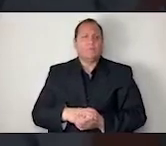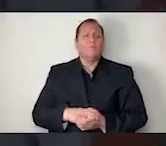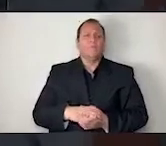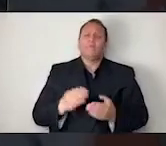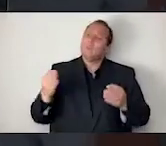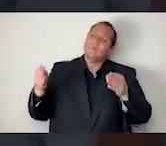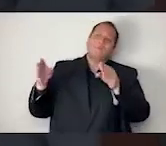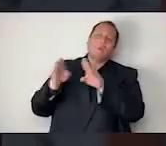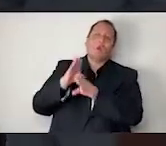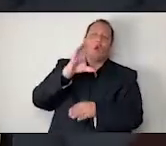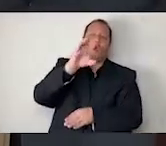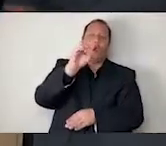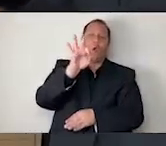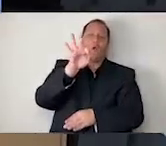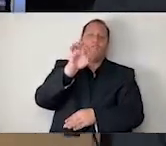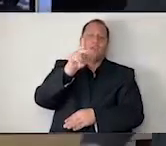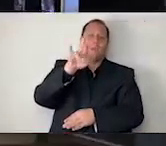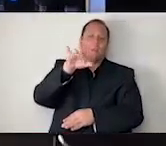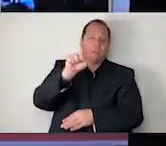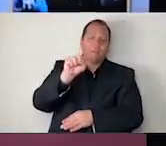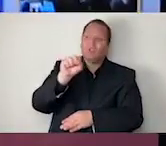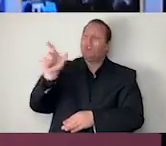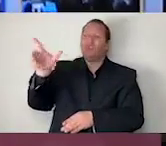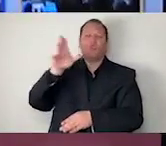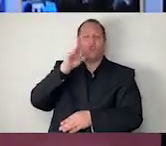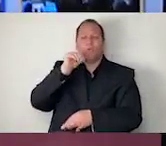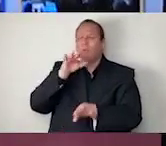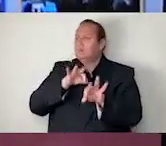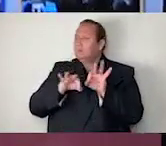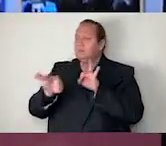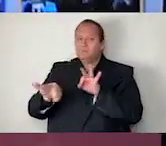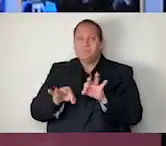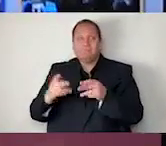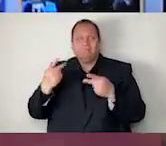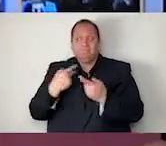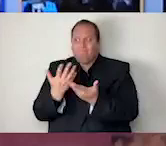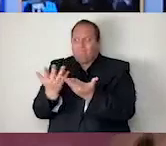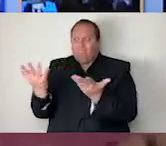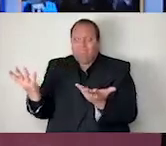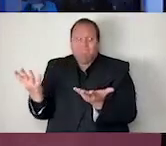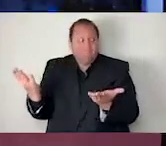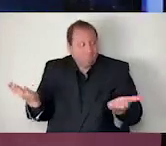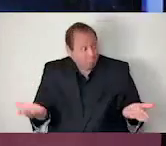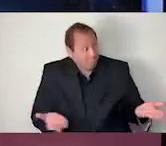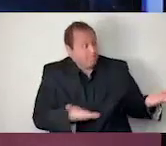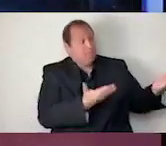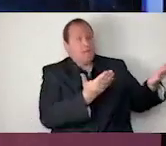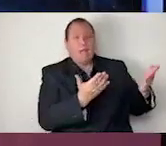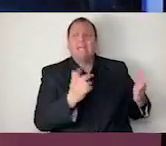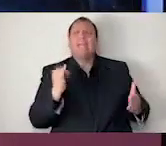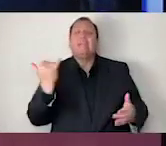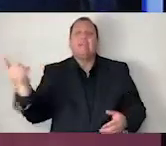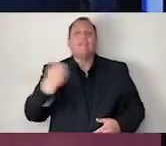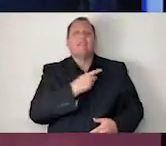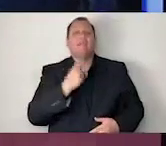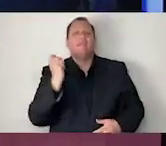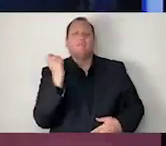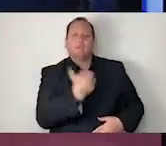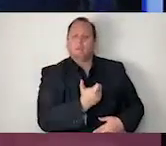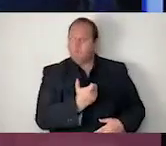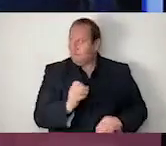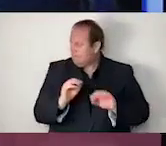por cofepris y muy bien levitan ya no pueden operar y sus trabajadores se tienen que ir al resguardo y le tiene que pagar totalmente